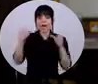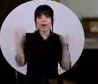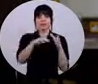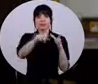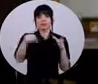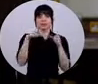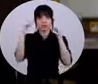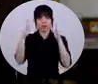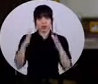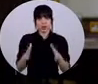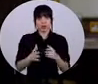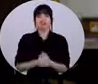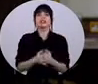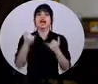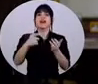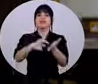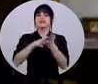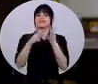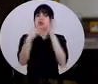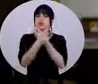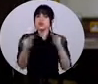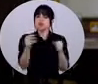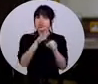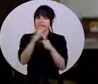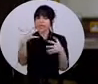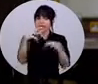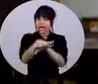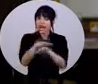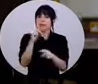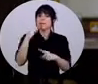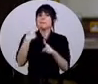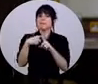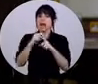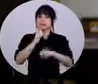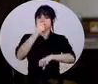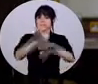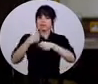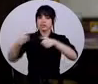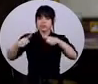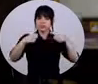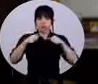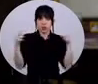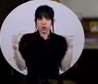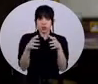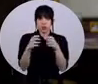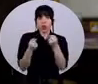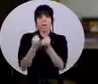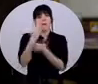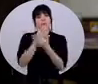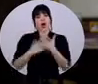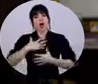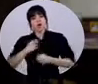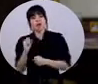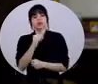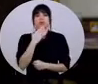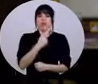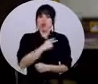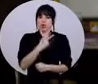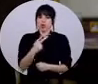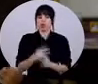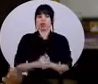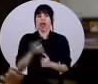demanda una solución integral y la construcción de un acuerdo colectivo sustentado en la confianza y la buena voluntad.